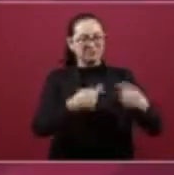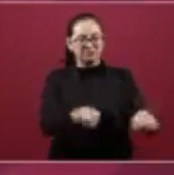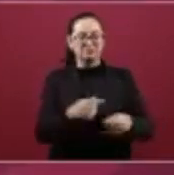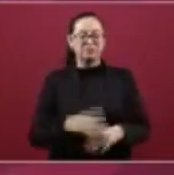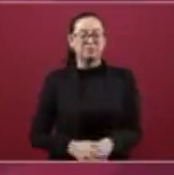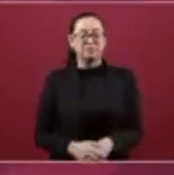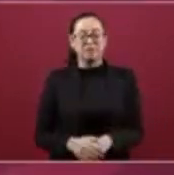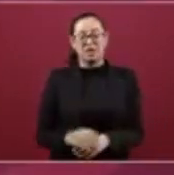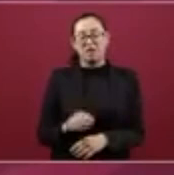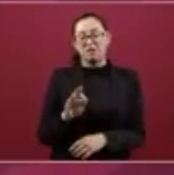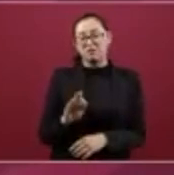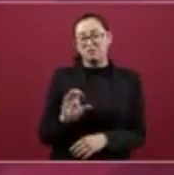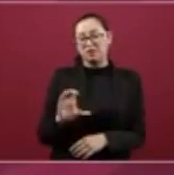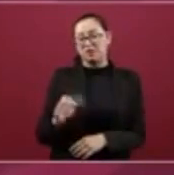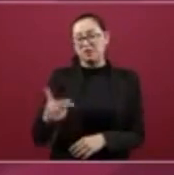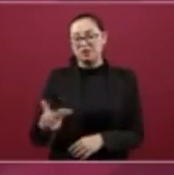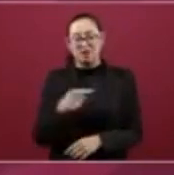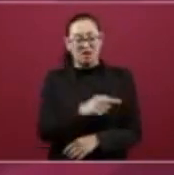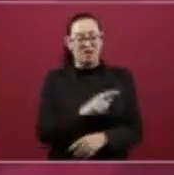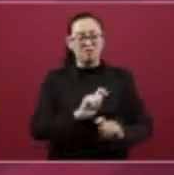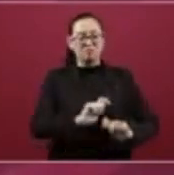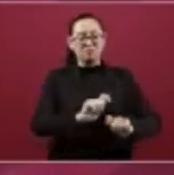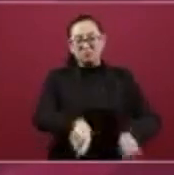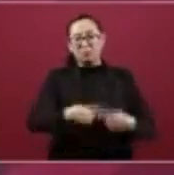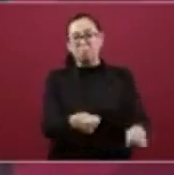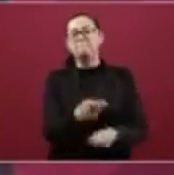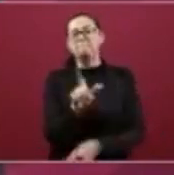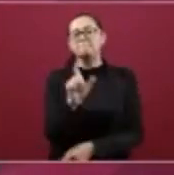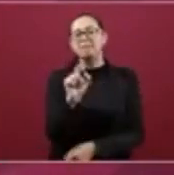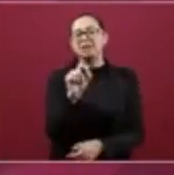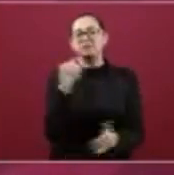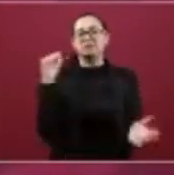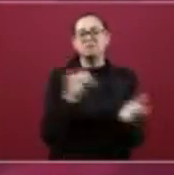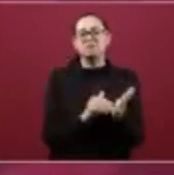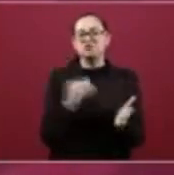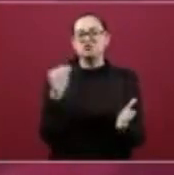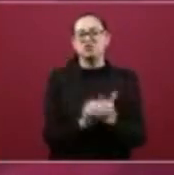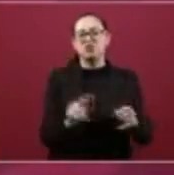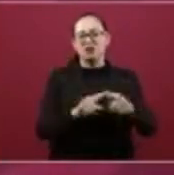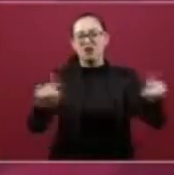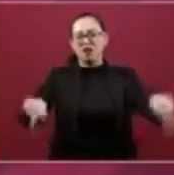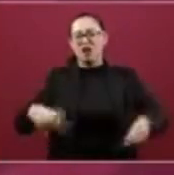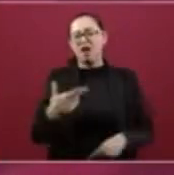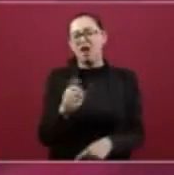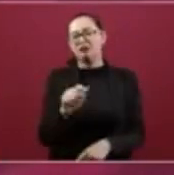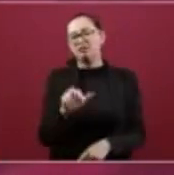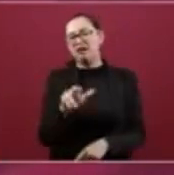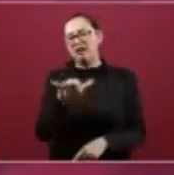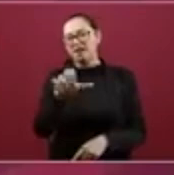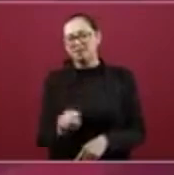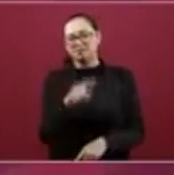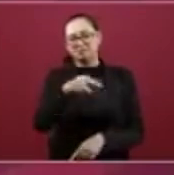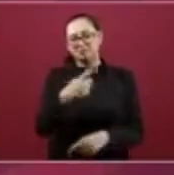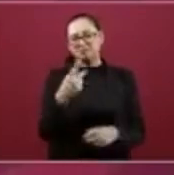Calderón entregó 20 millones de hectáreas para la explotación